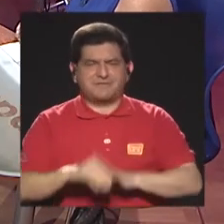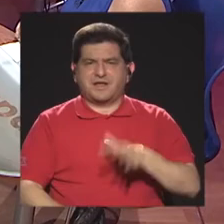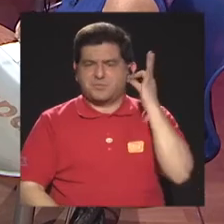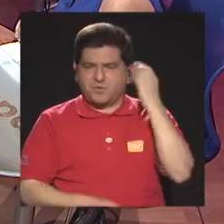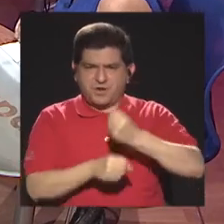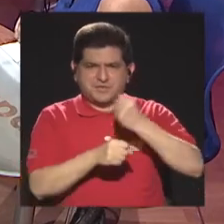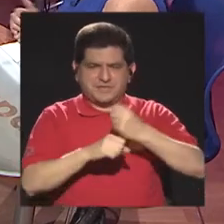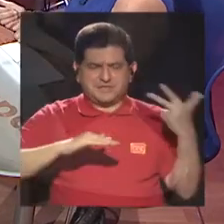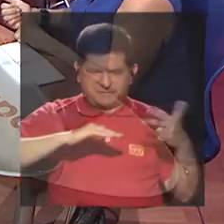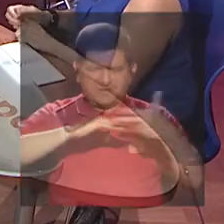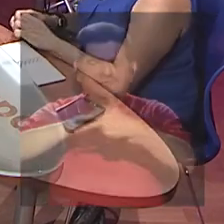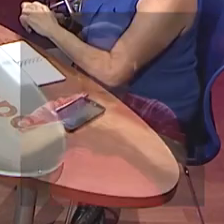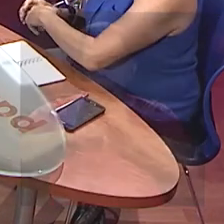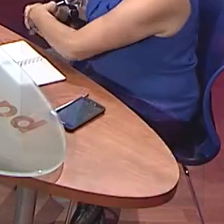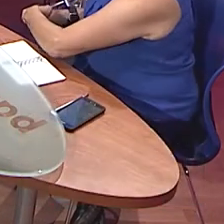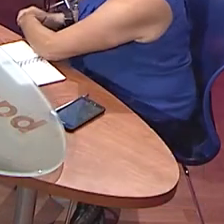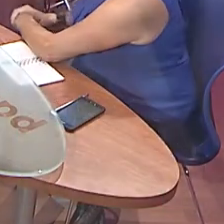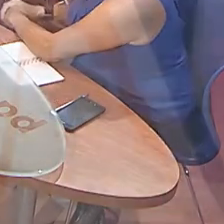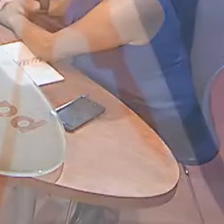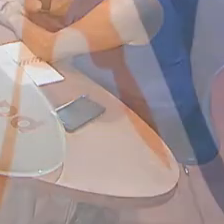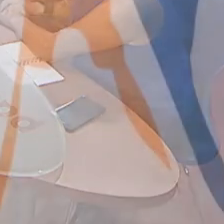mujeres portuarias en Japón.